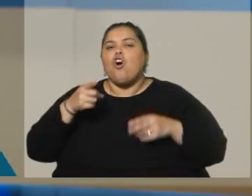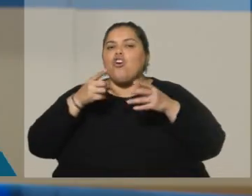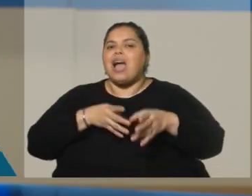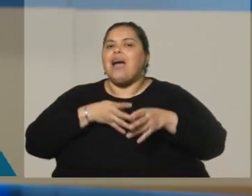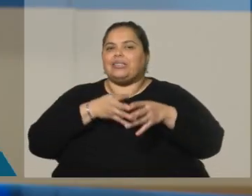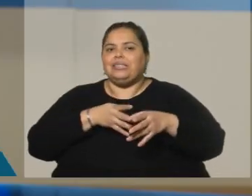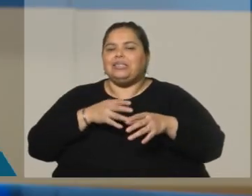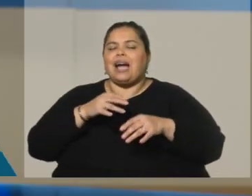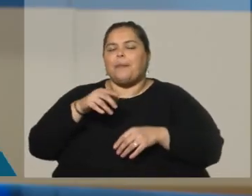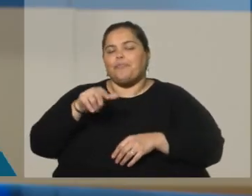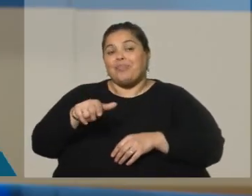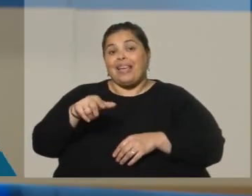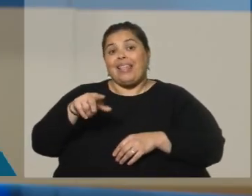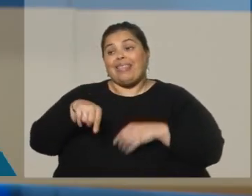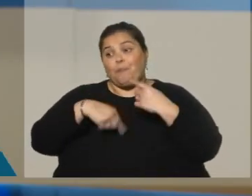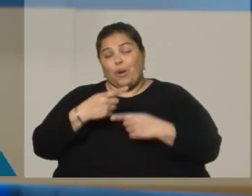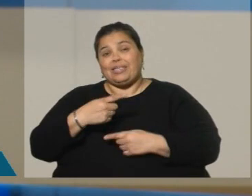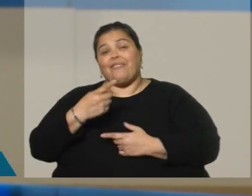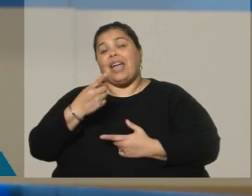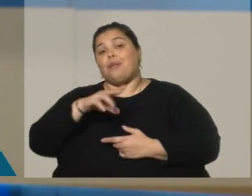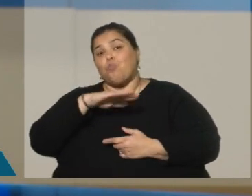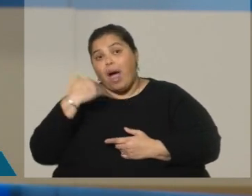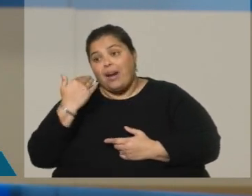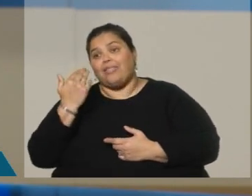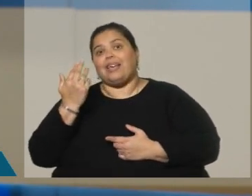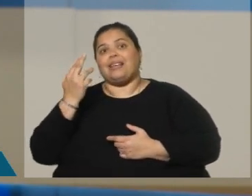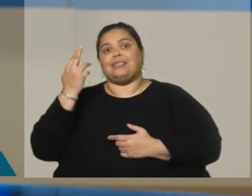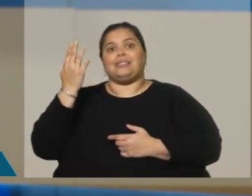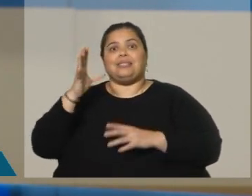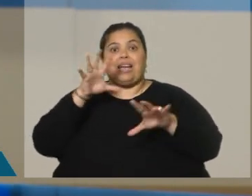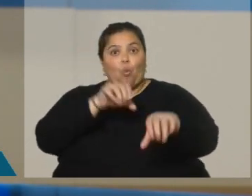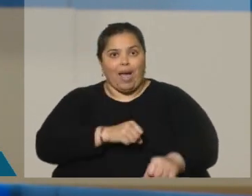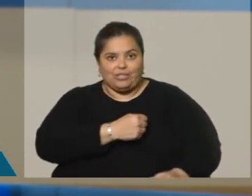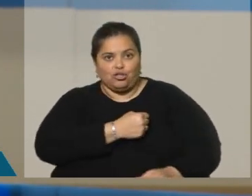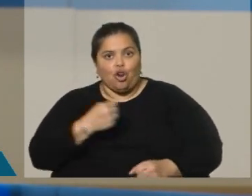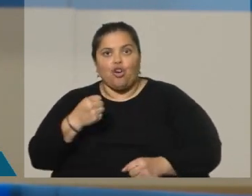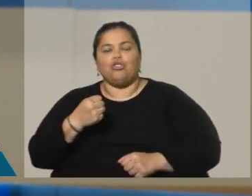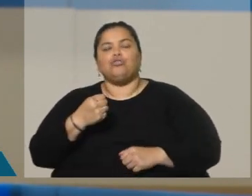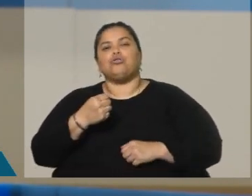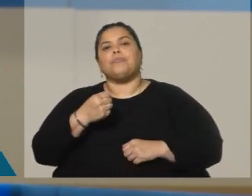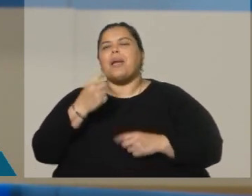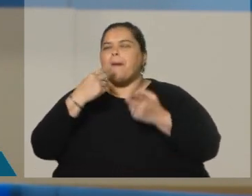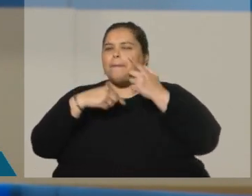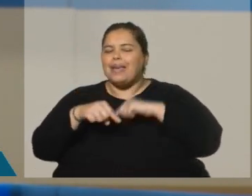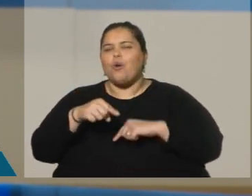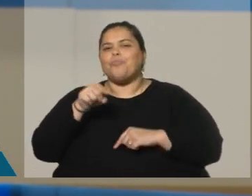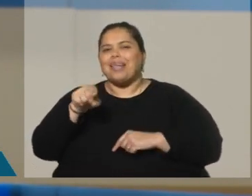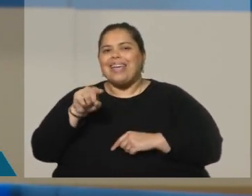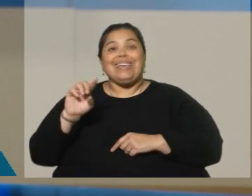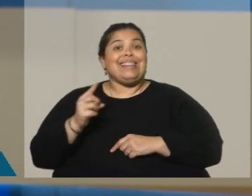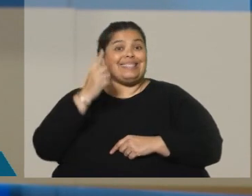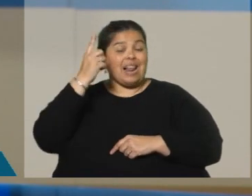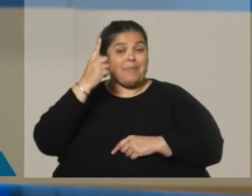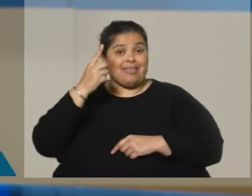secuestro después el gobierno ahí que decide esas medidas prontas de seguridad en realidad inicialmente las medidas pronta de seguridad